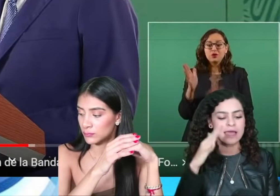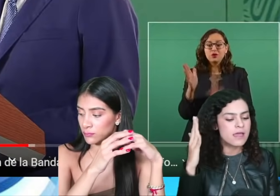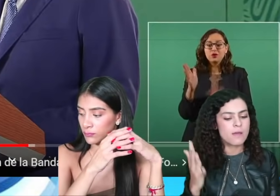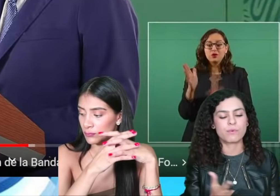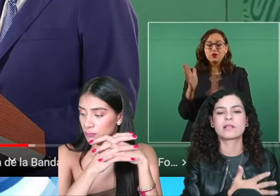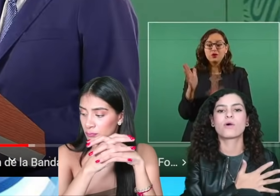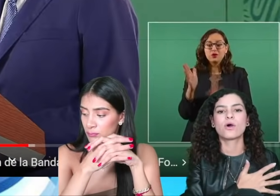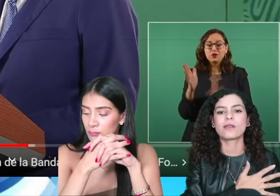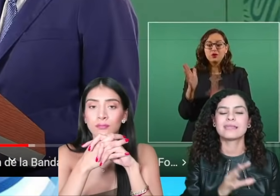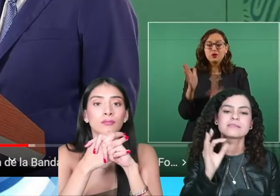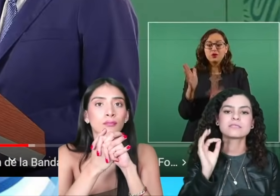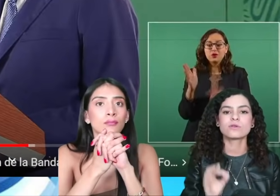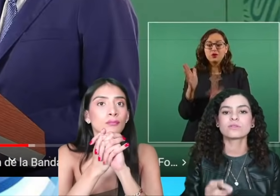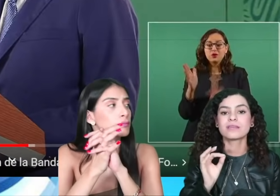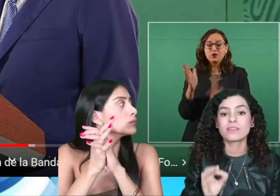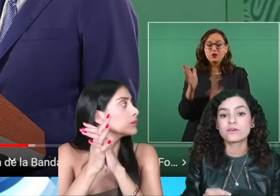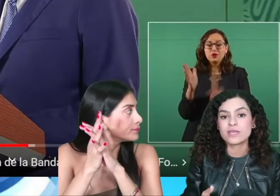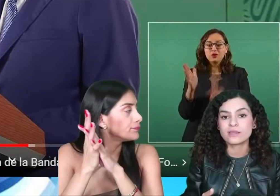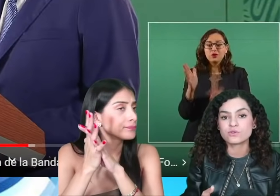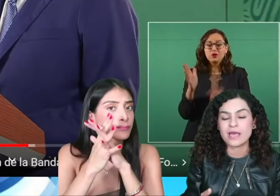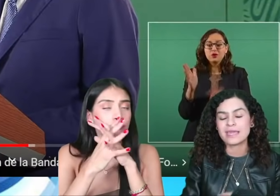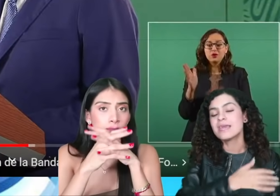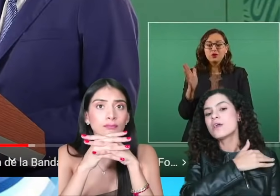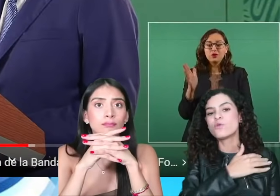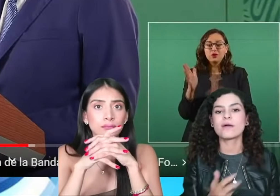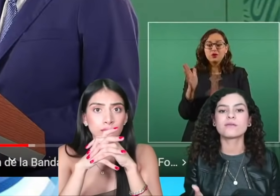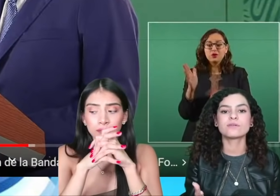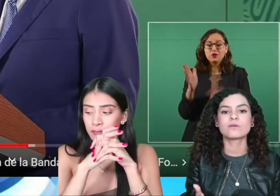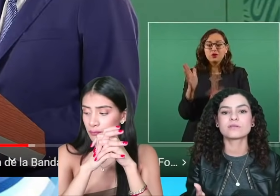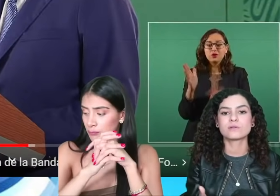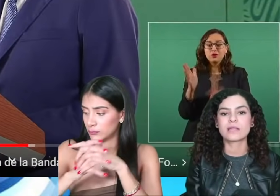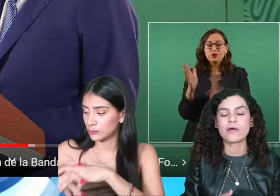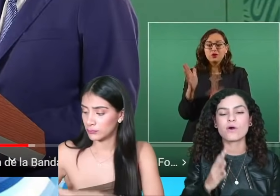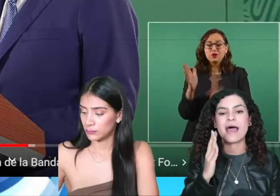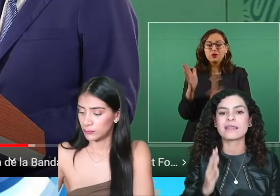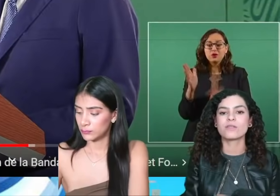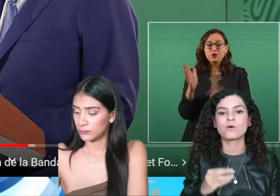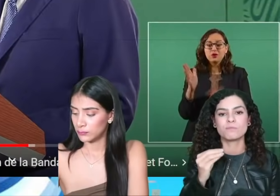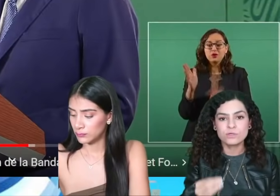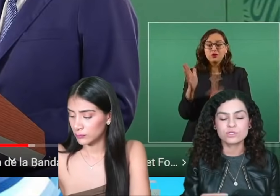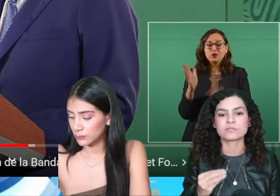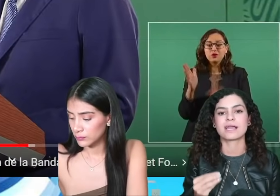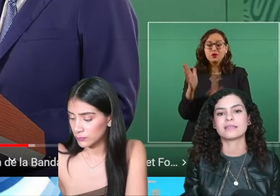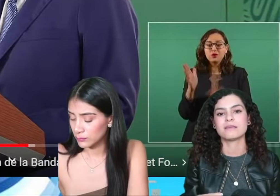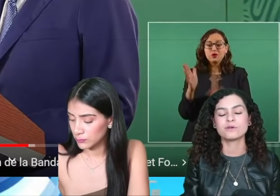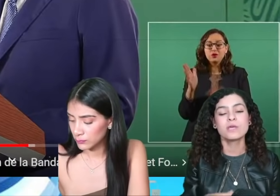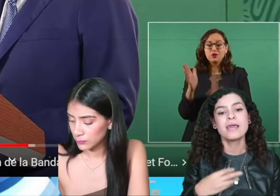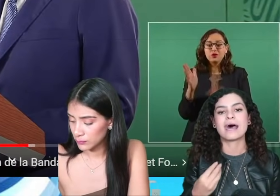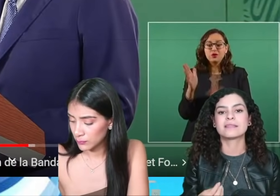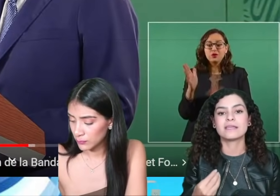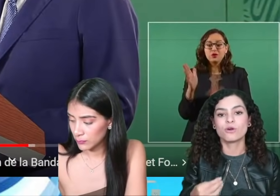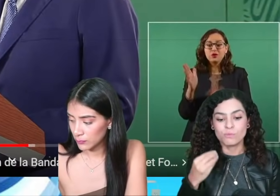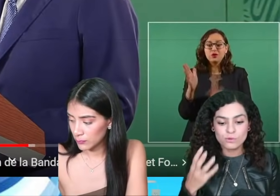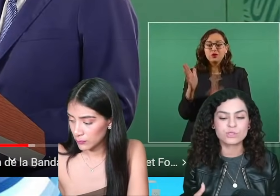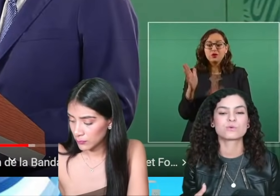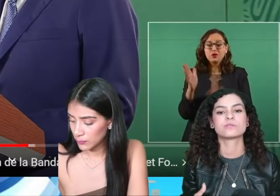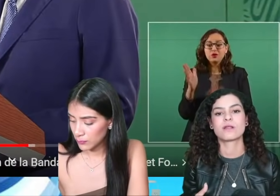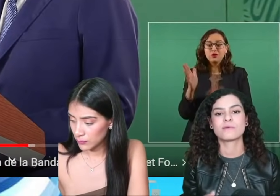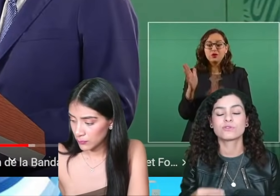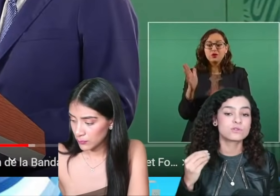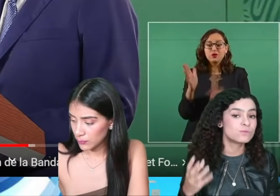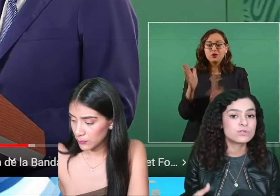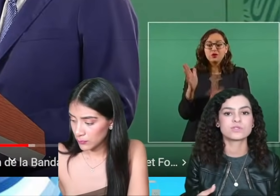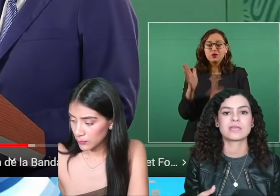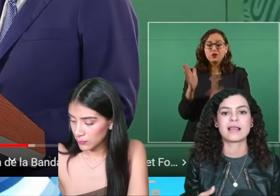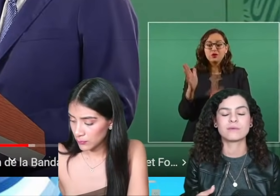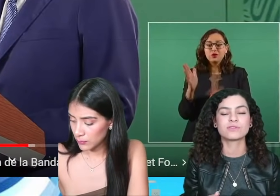gerente, pues lo corren. Y este señor tiene 12 años ahí, no ha dado ni un resultado, ha dado muchos negativos, ha tenido muchos